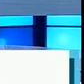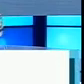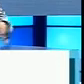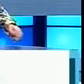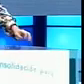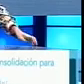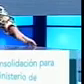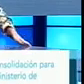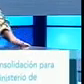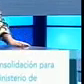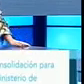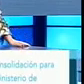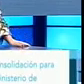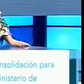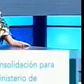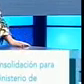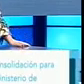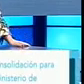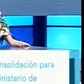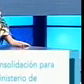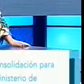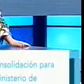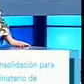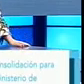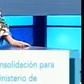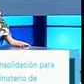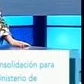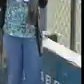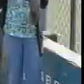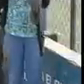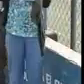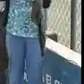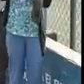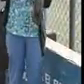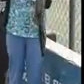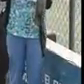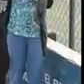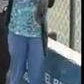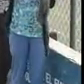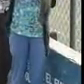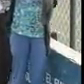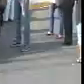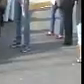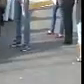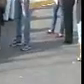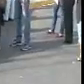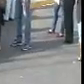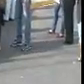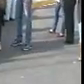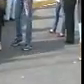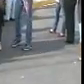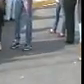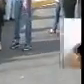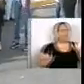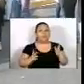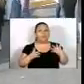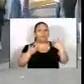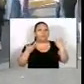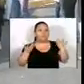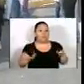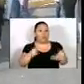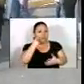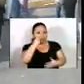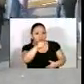Contarles ahora que por sexto día consecutivo se realizó la jornada de tamizajes comunitarios en San Salvador para detectar nuevos casos de COVID